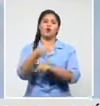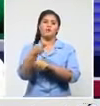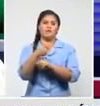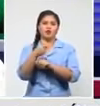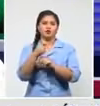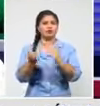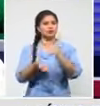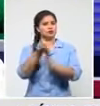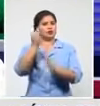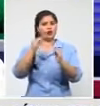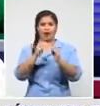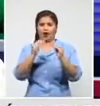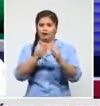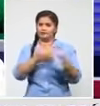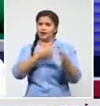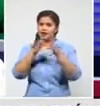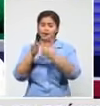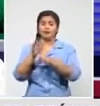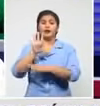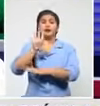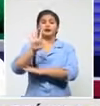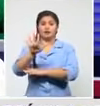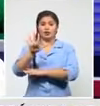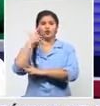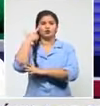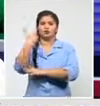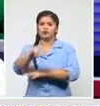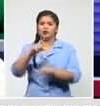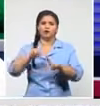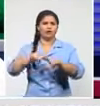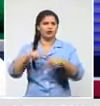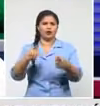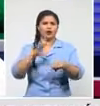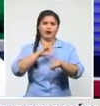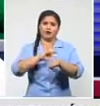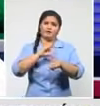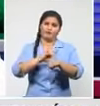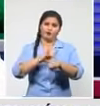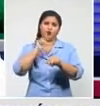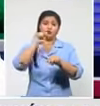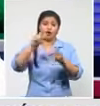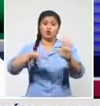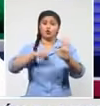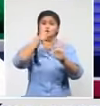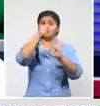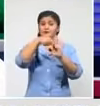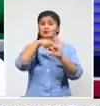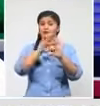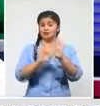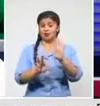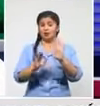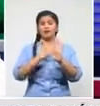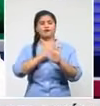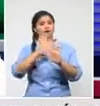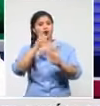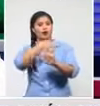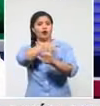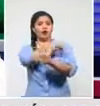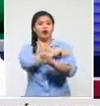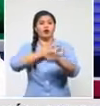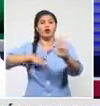5 casos no se ha podido determinar la fuente de infección y ya nuestra población conoce la importancia de